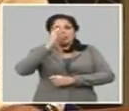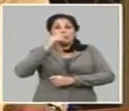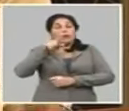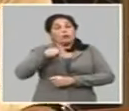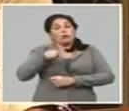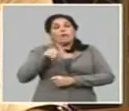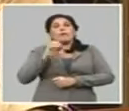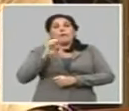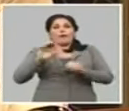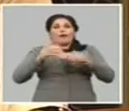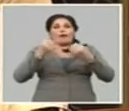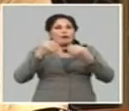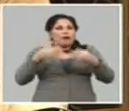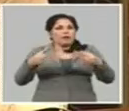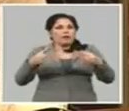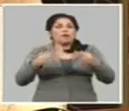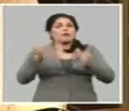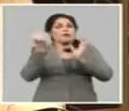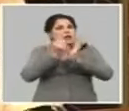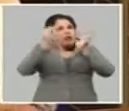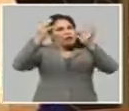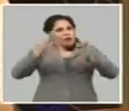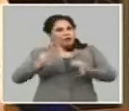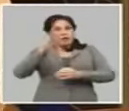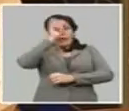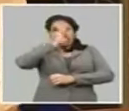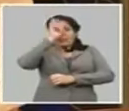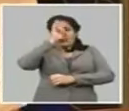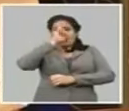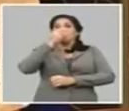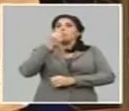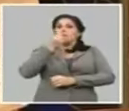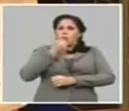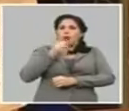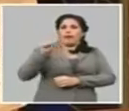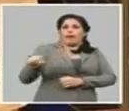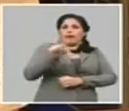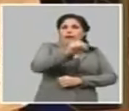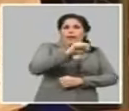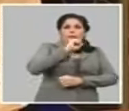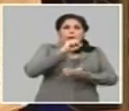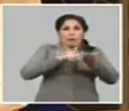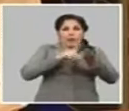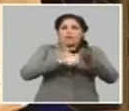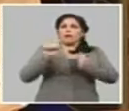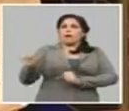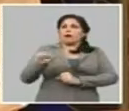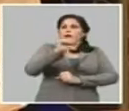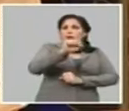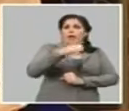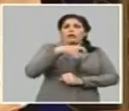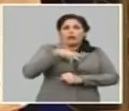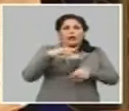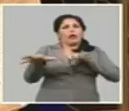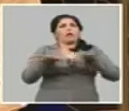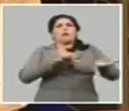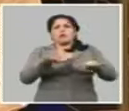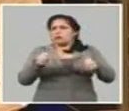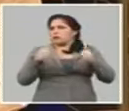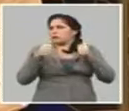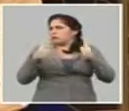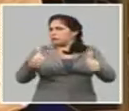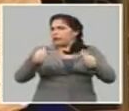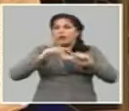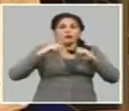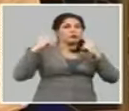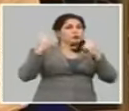lo tanto se va a hacer se ratifica que esté en los círculo infantil hay condiciones para con